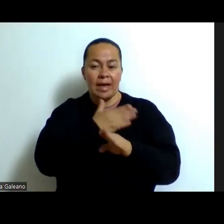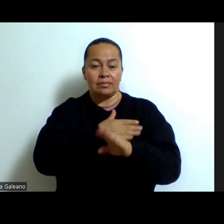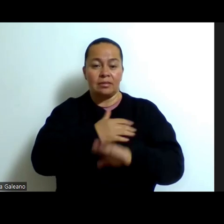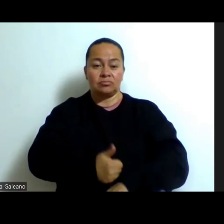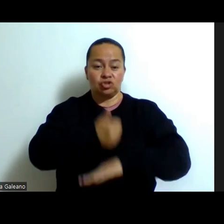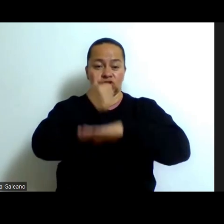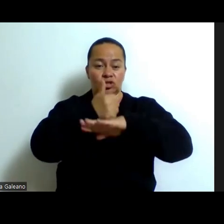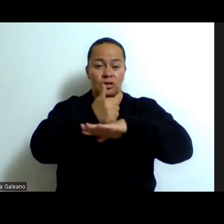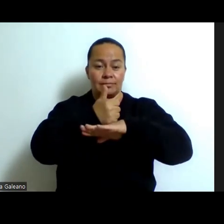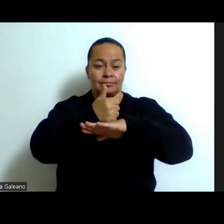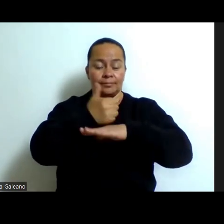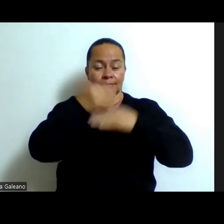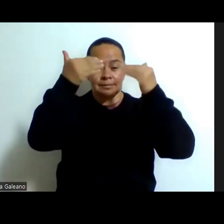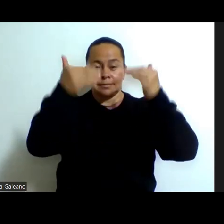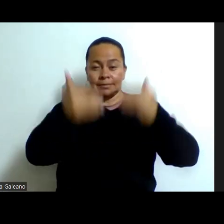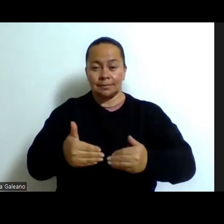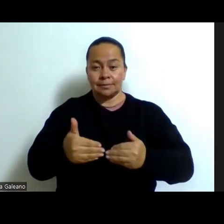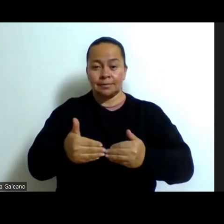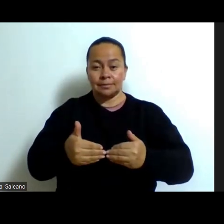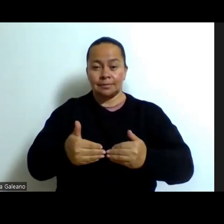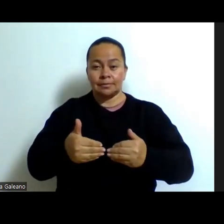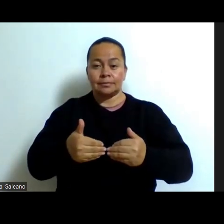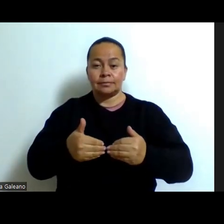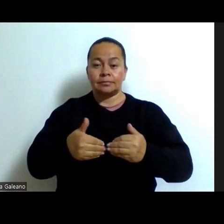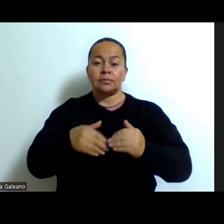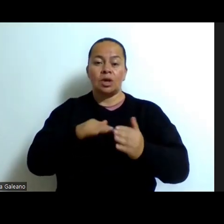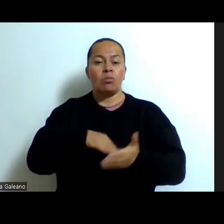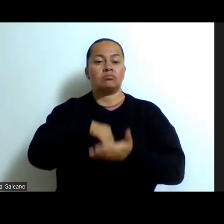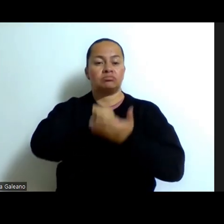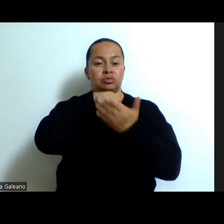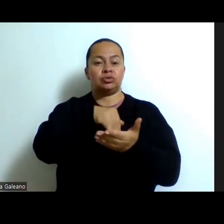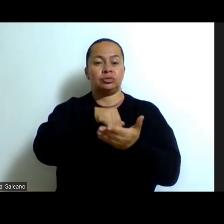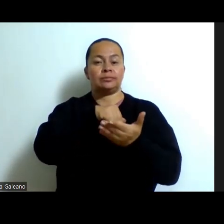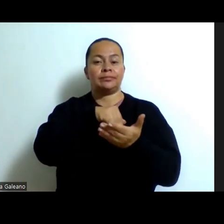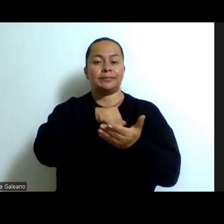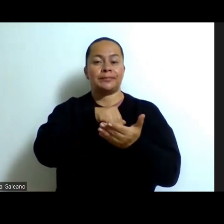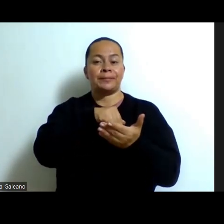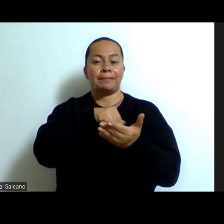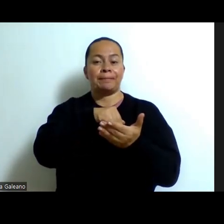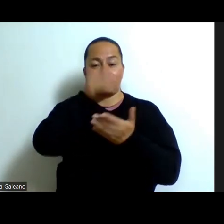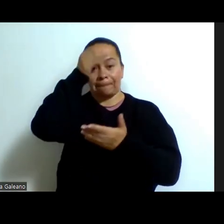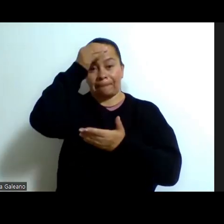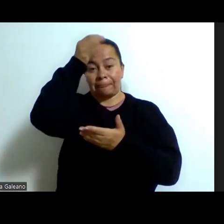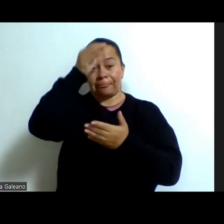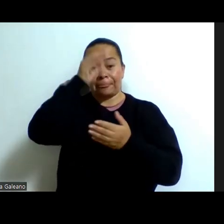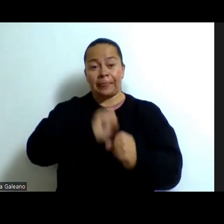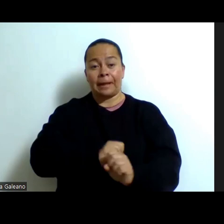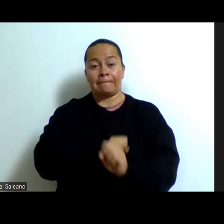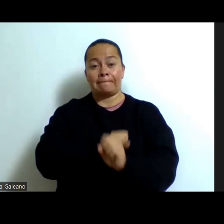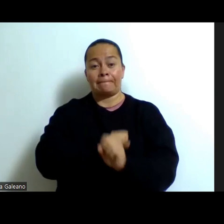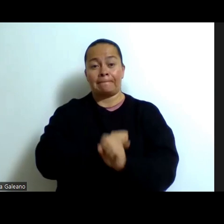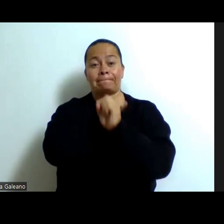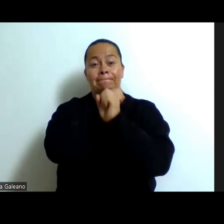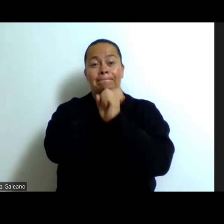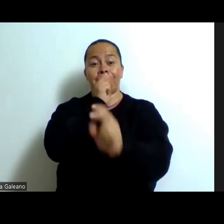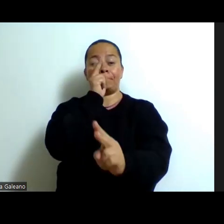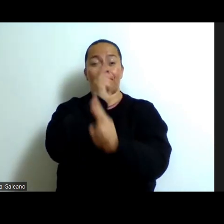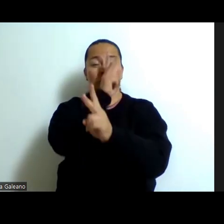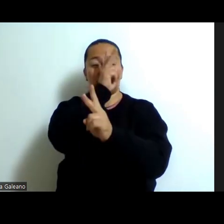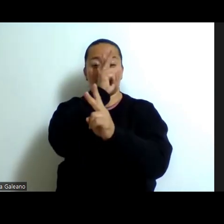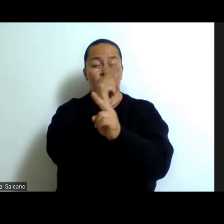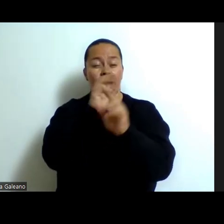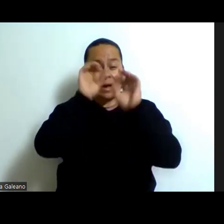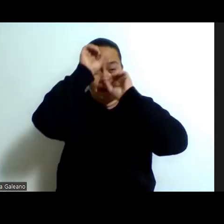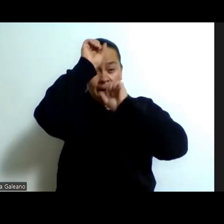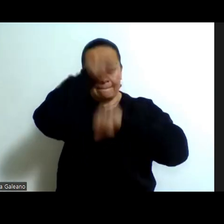discapacidad eh posicion el concepto de violencia capacitista para